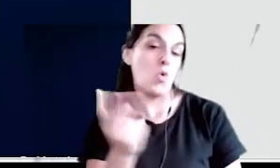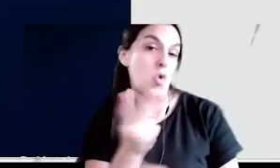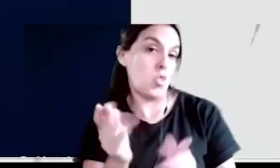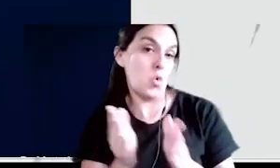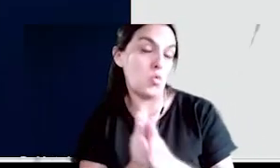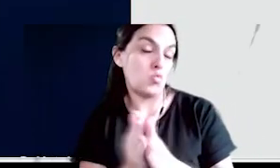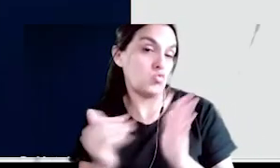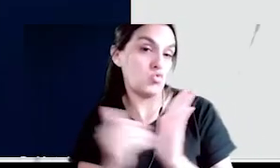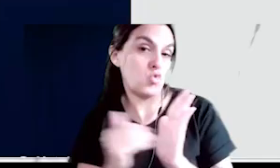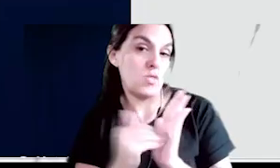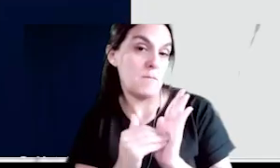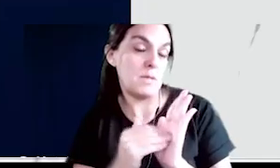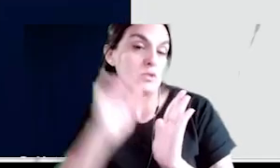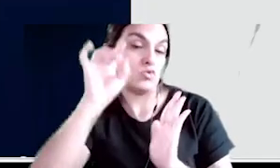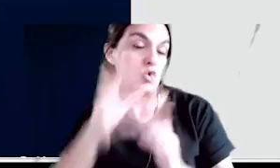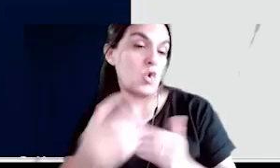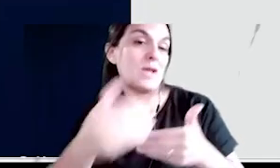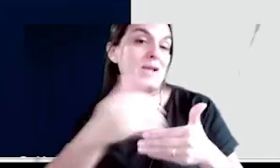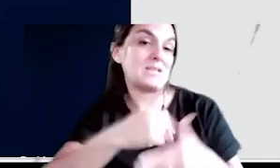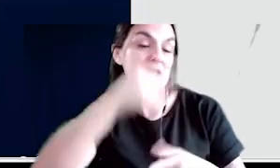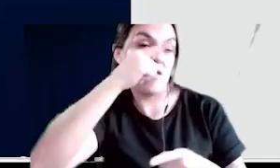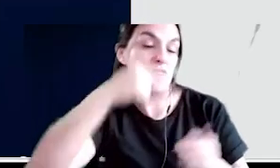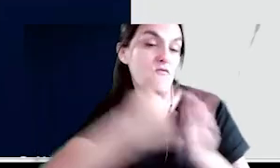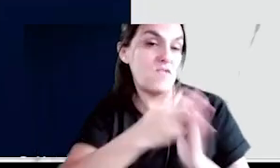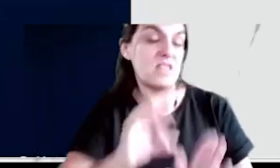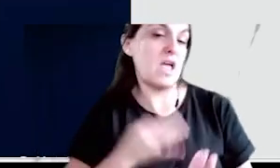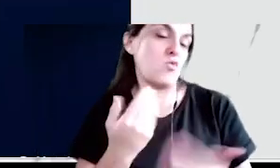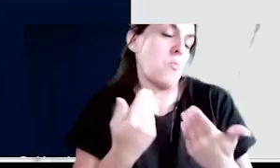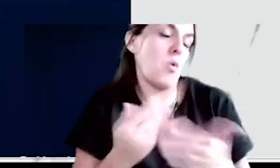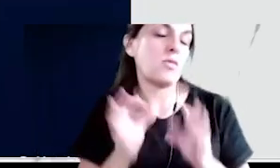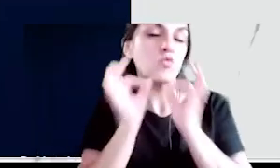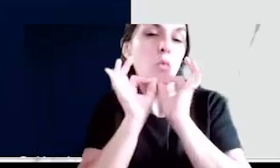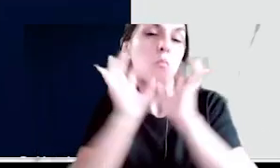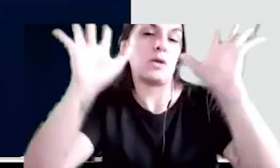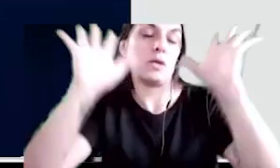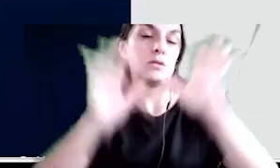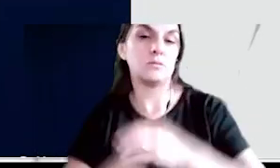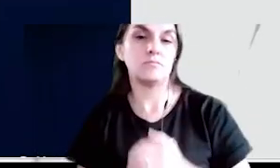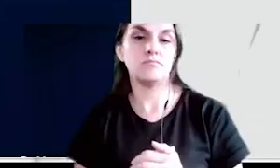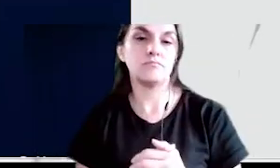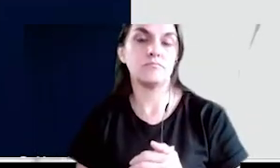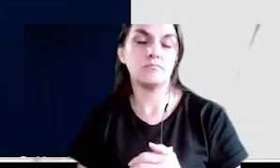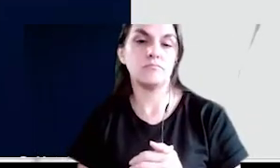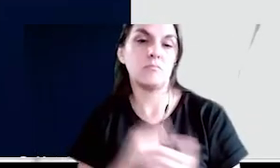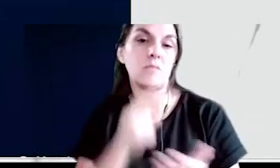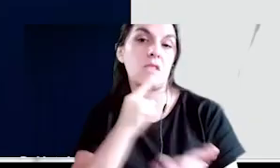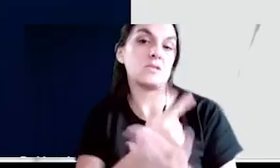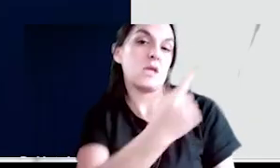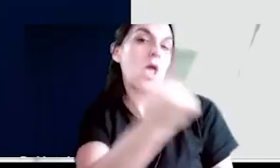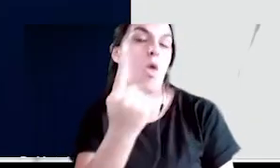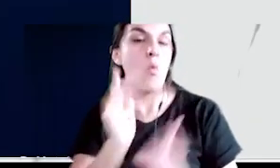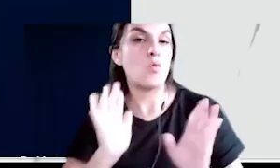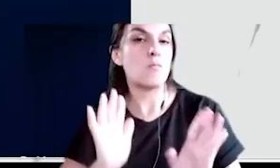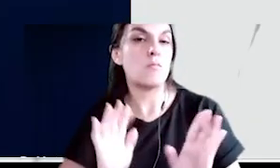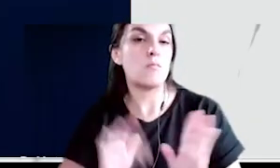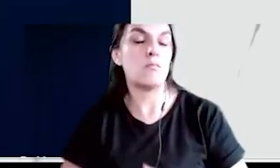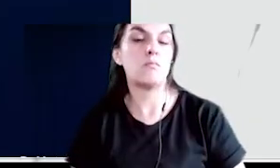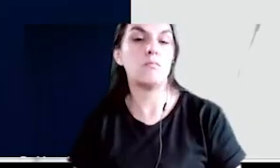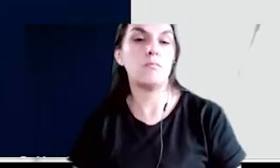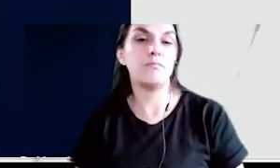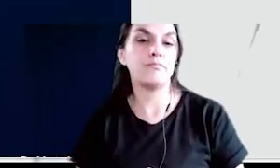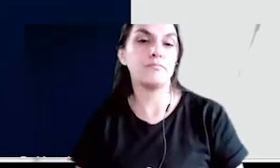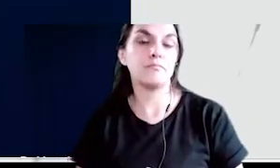explicaste, solo indicando los ingresos a fin de año. Está perfecto. No, no, eso es discrecional. Es a pedido de cada uno, a